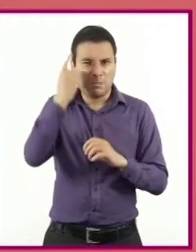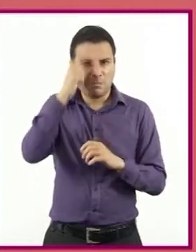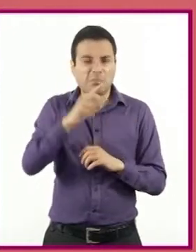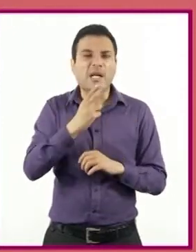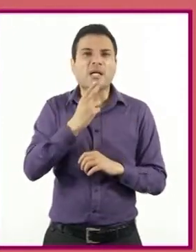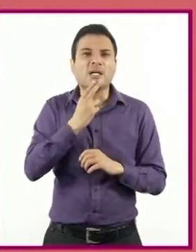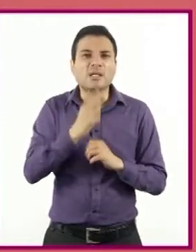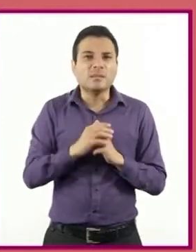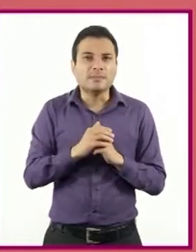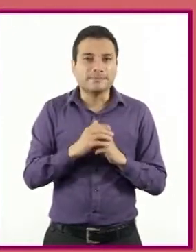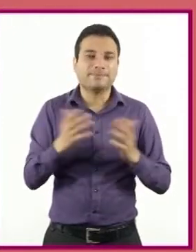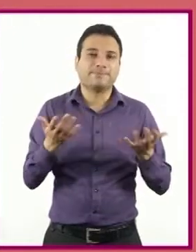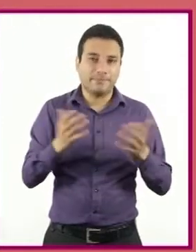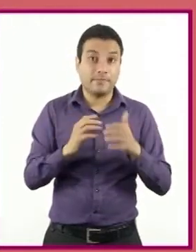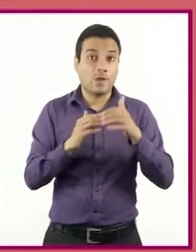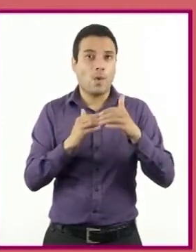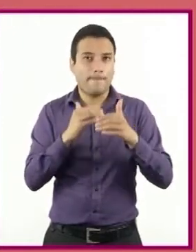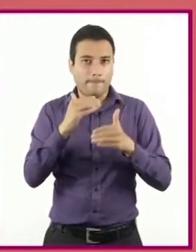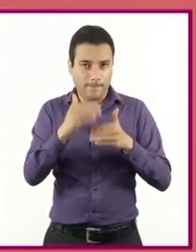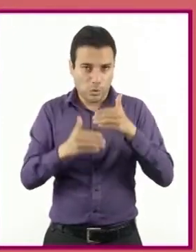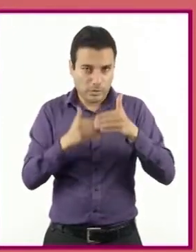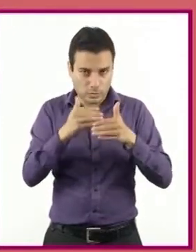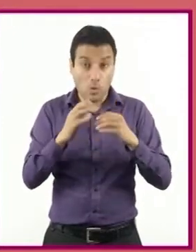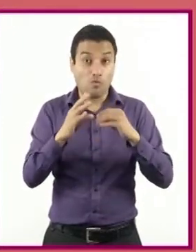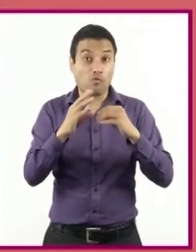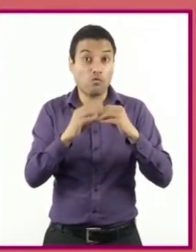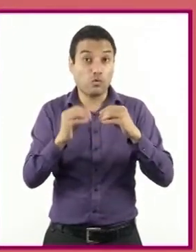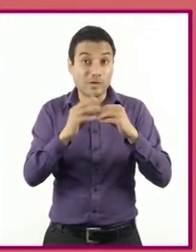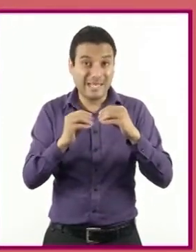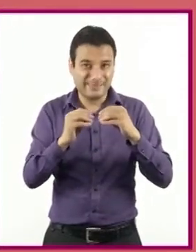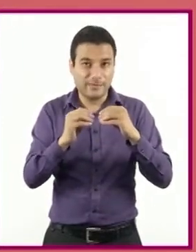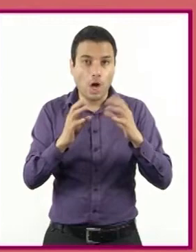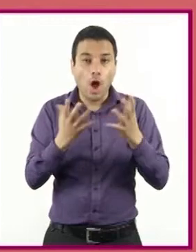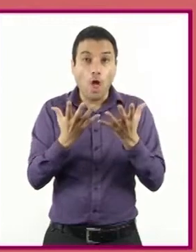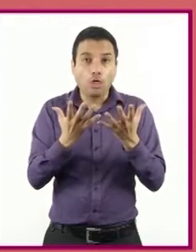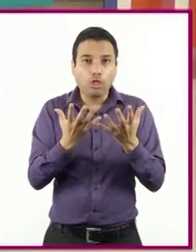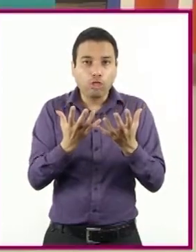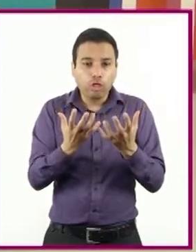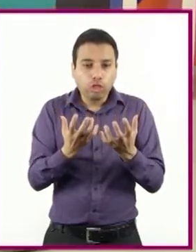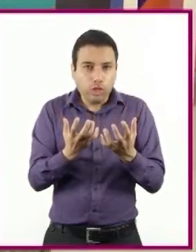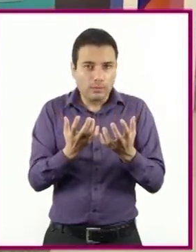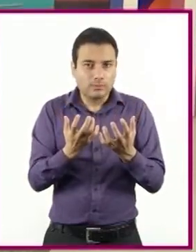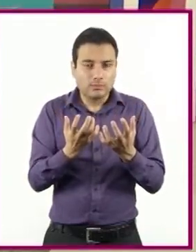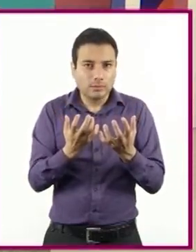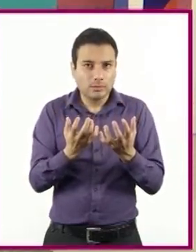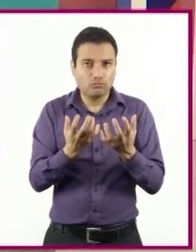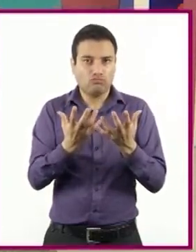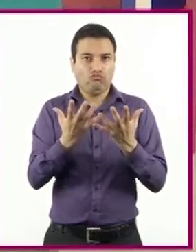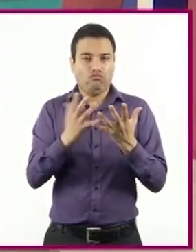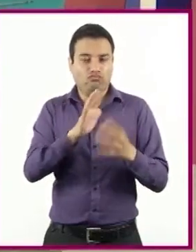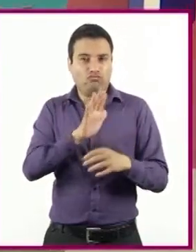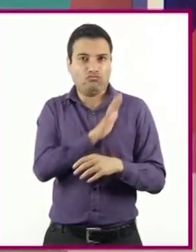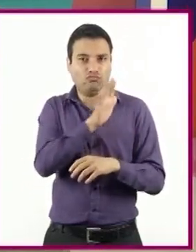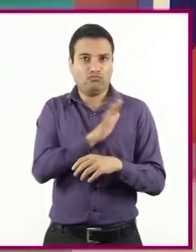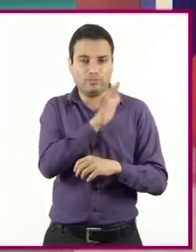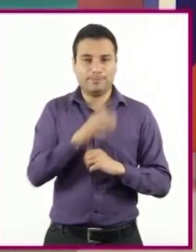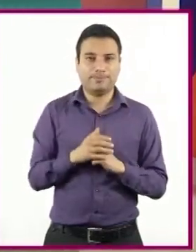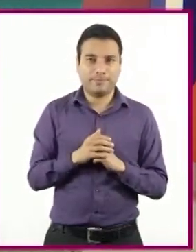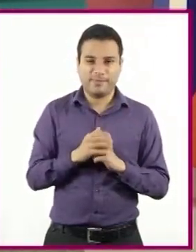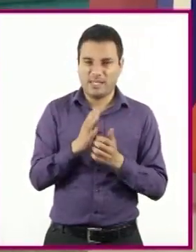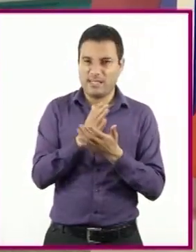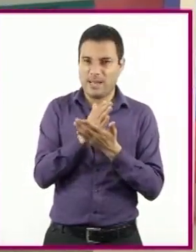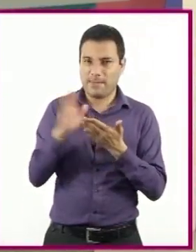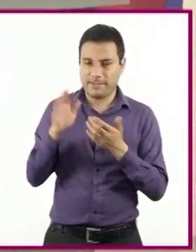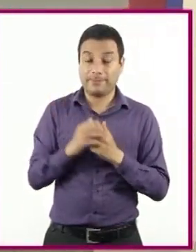ralentizar los procesos metabólicos de la fruta, alargando su vida comercial. Por otro lado, en